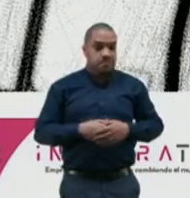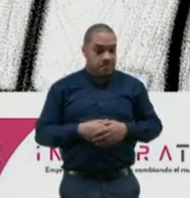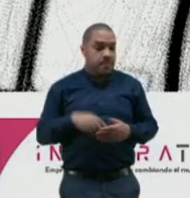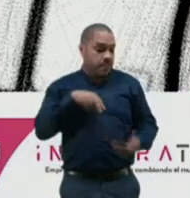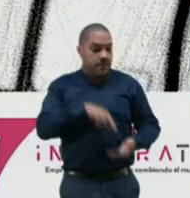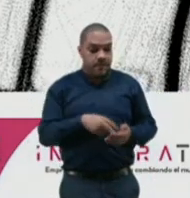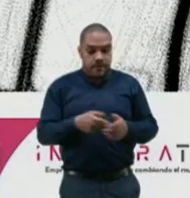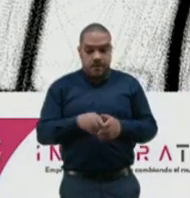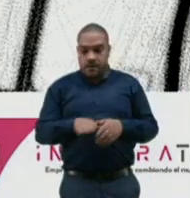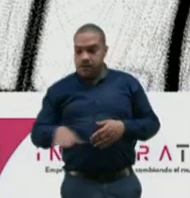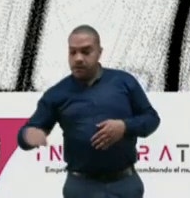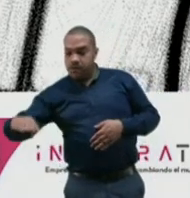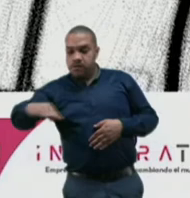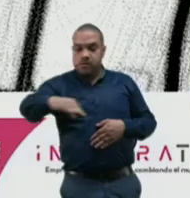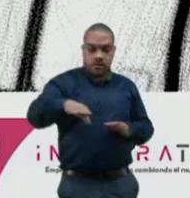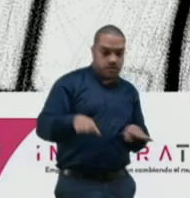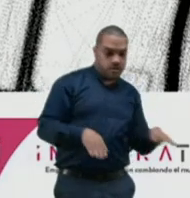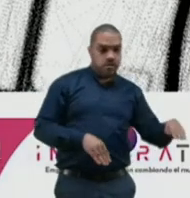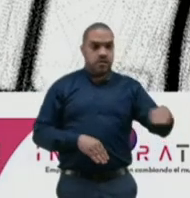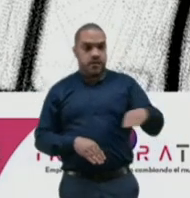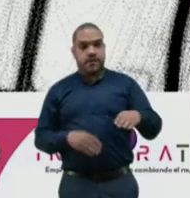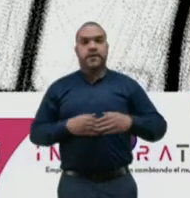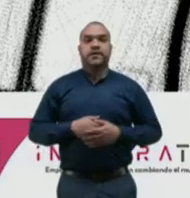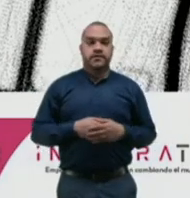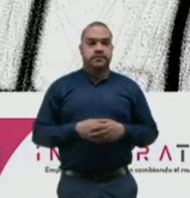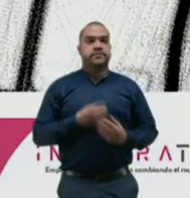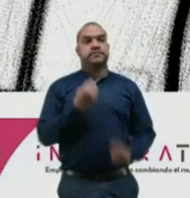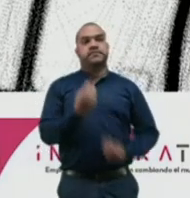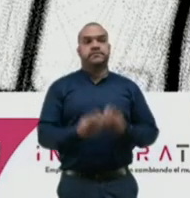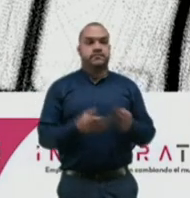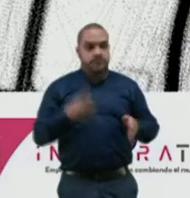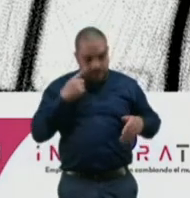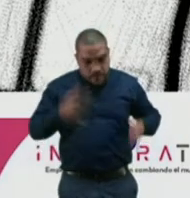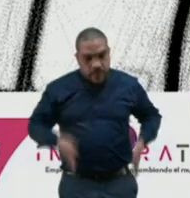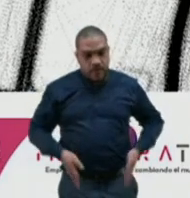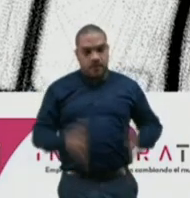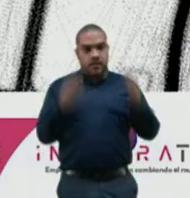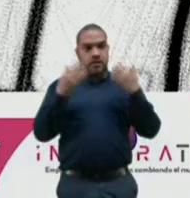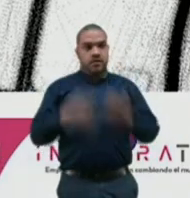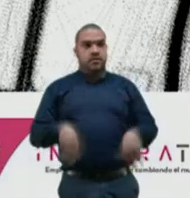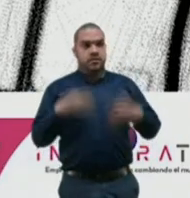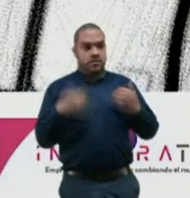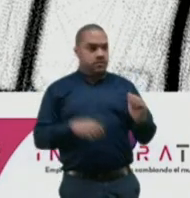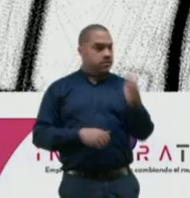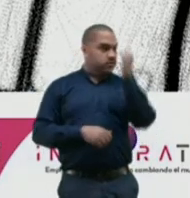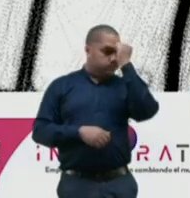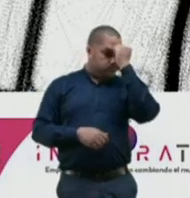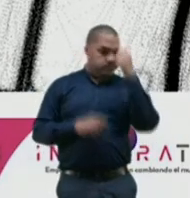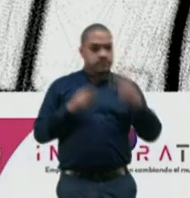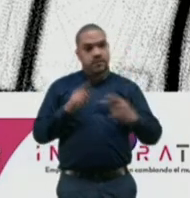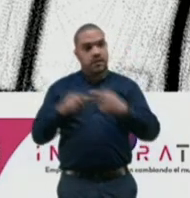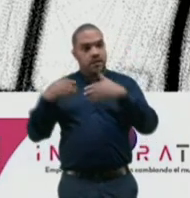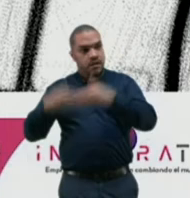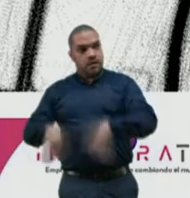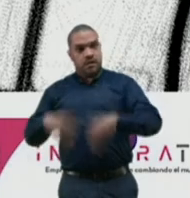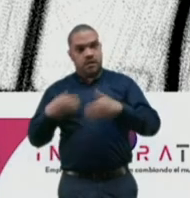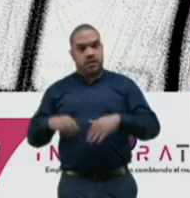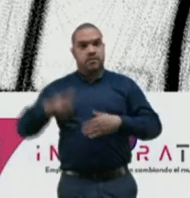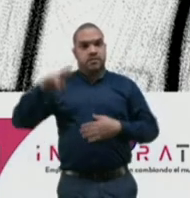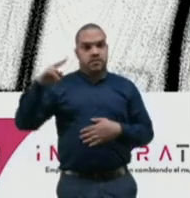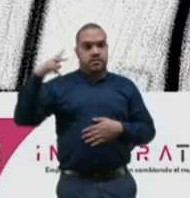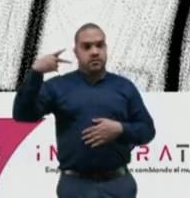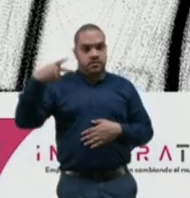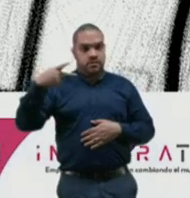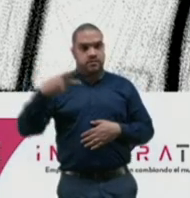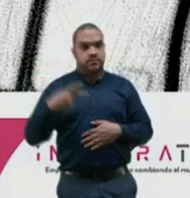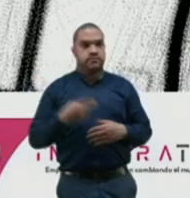si ustedes piensan la diferencia entre una carretera principal y una secundaria, se puede ver acá. Aquí tenemos una carretera principal y aquí